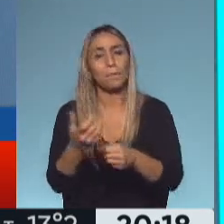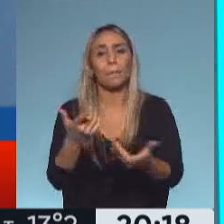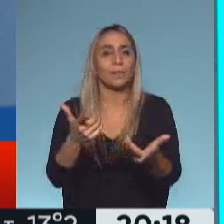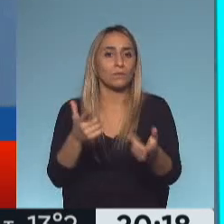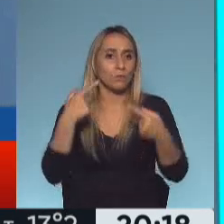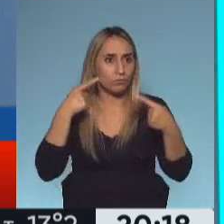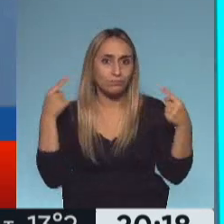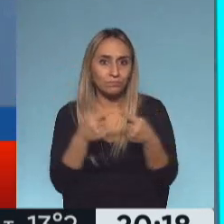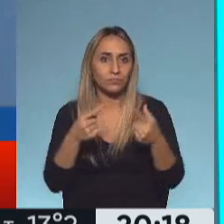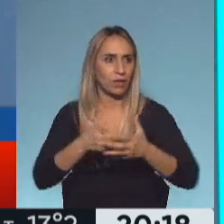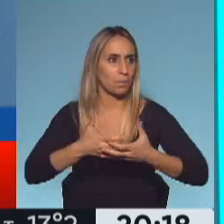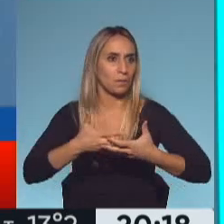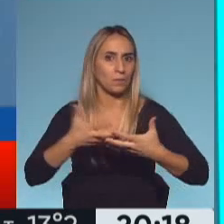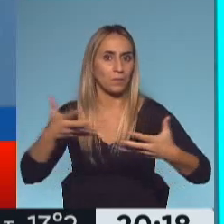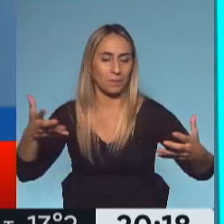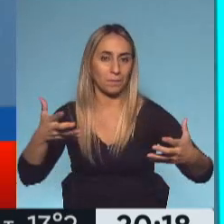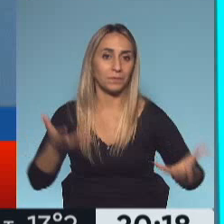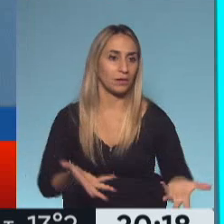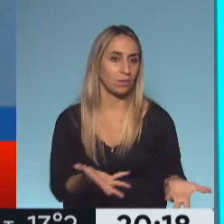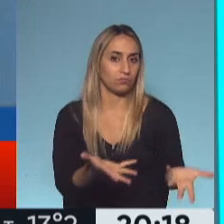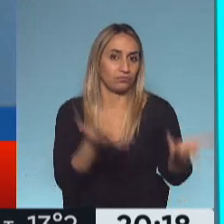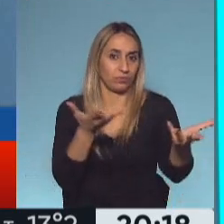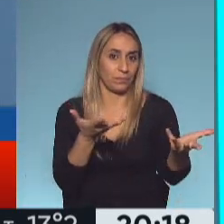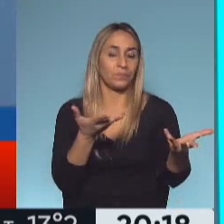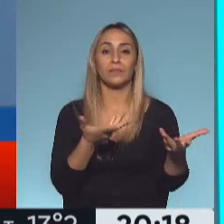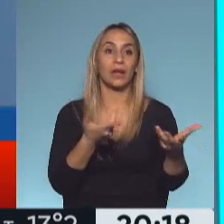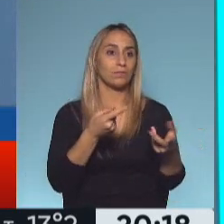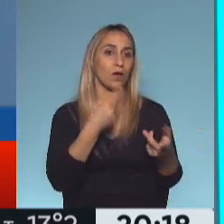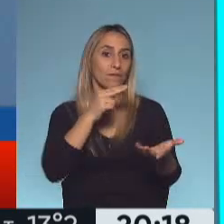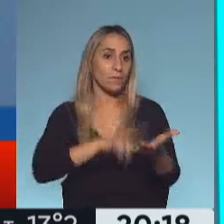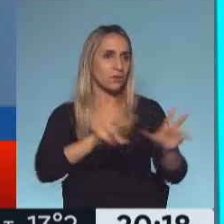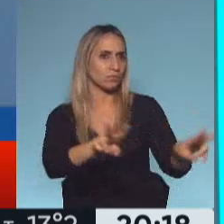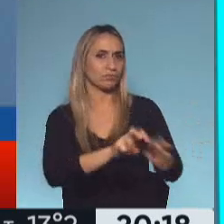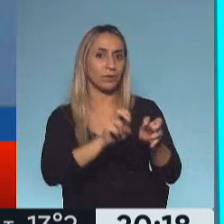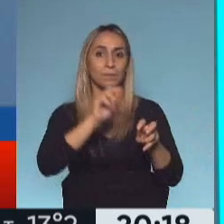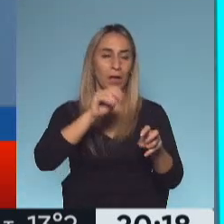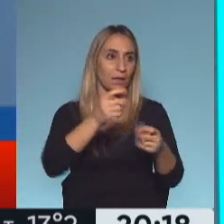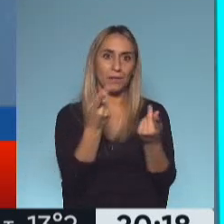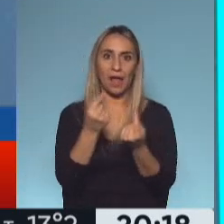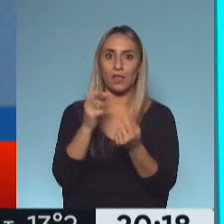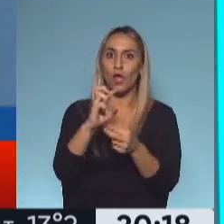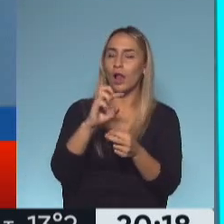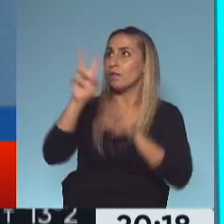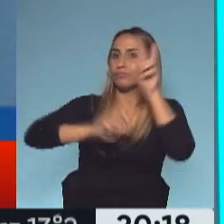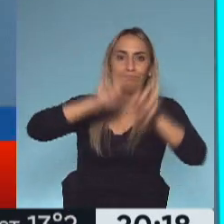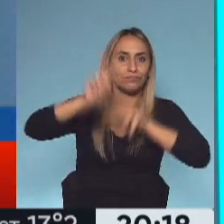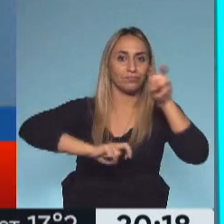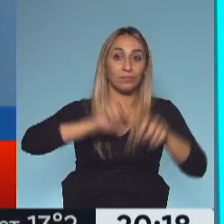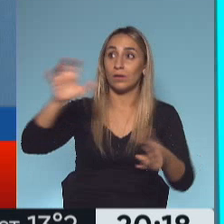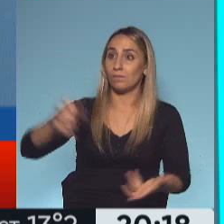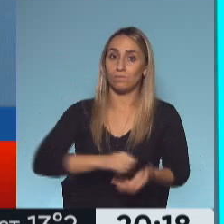ir mejorando, por supuesto, el resultado fiscal e ir generando las divisas necesarias para pagar. Pero primero hay que crecer, digamos, como